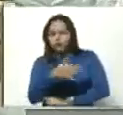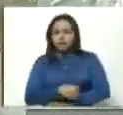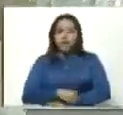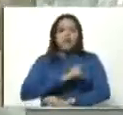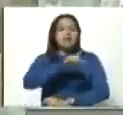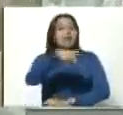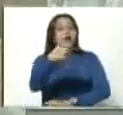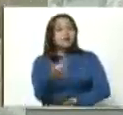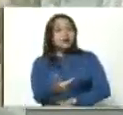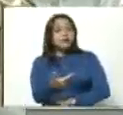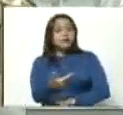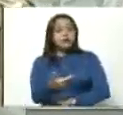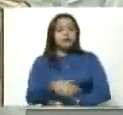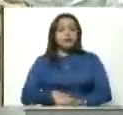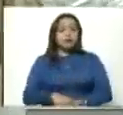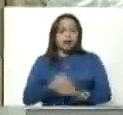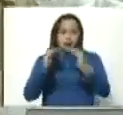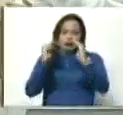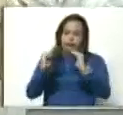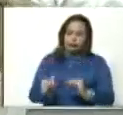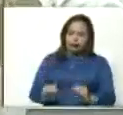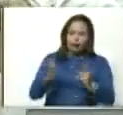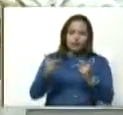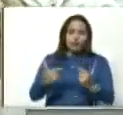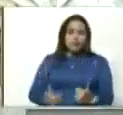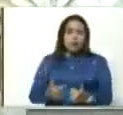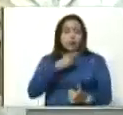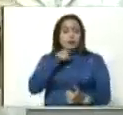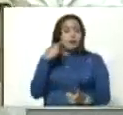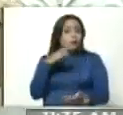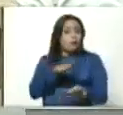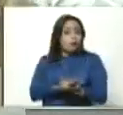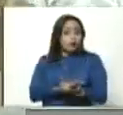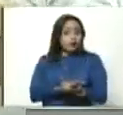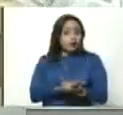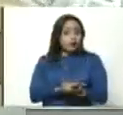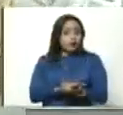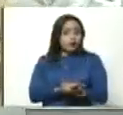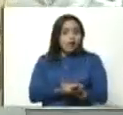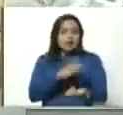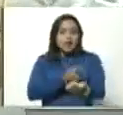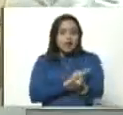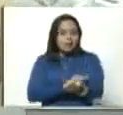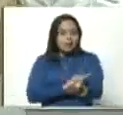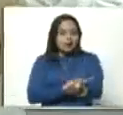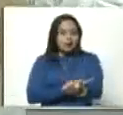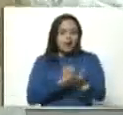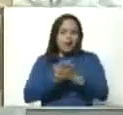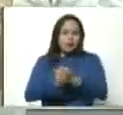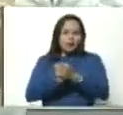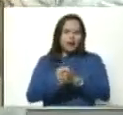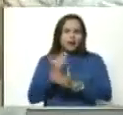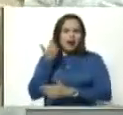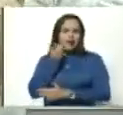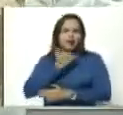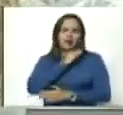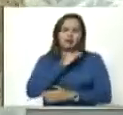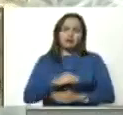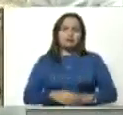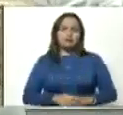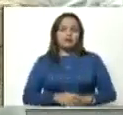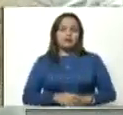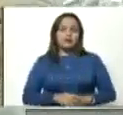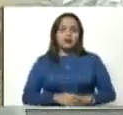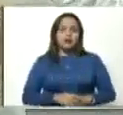Posteriormente se bajó la letalidad, la gravedad de los casos de nuestros compañeros enfermos como primer impacto de ese